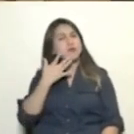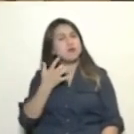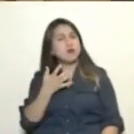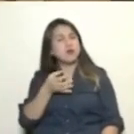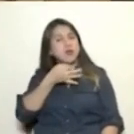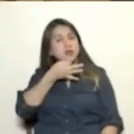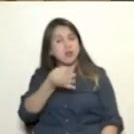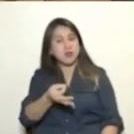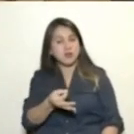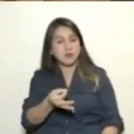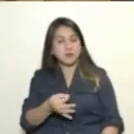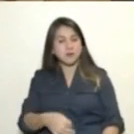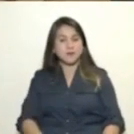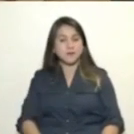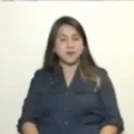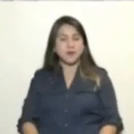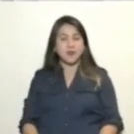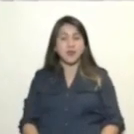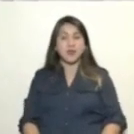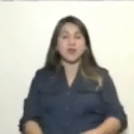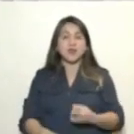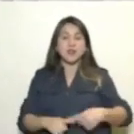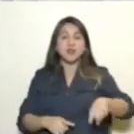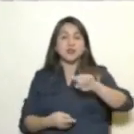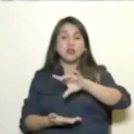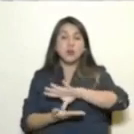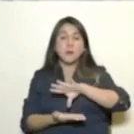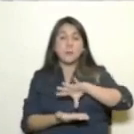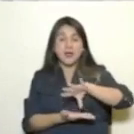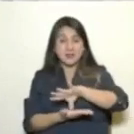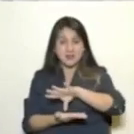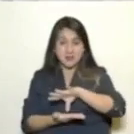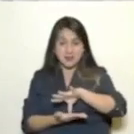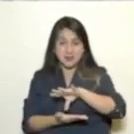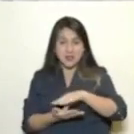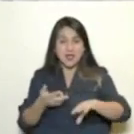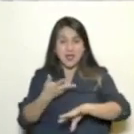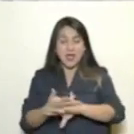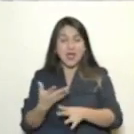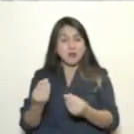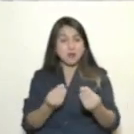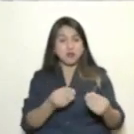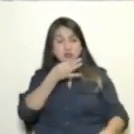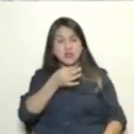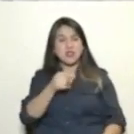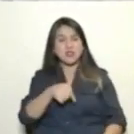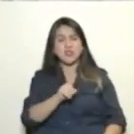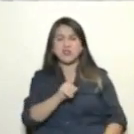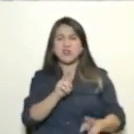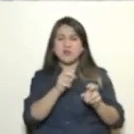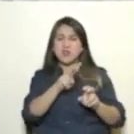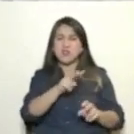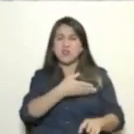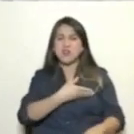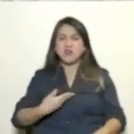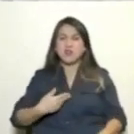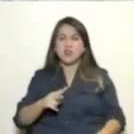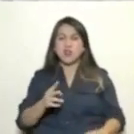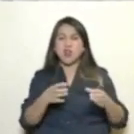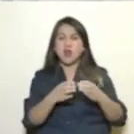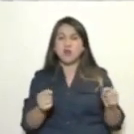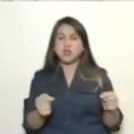digo? Porque en otros países... hubo varios que dijeron, este no es tema de gobierno y